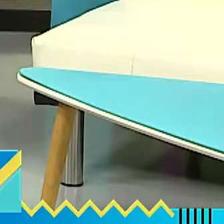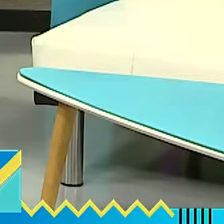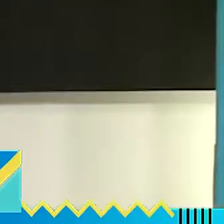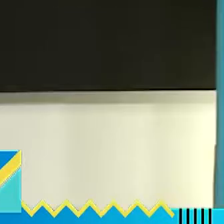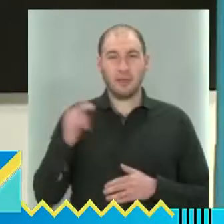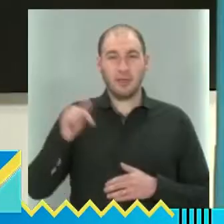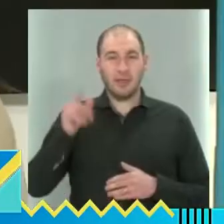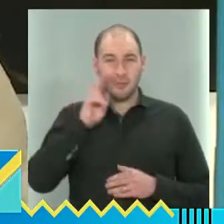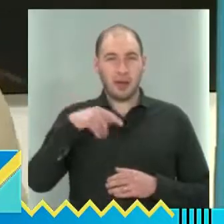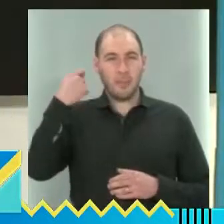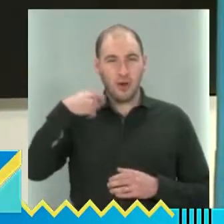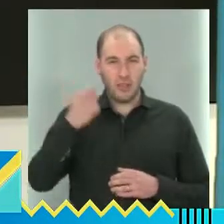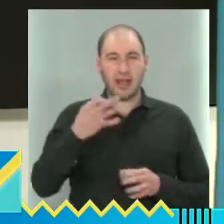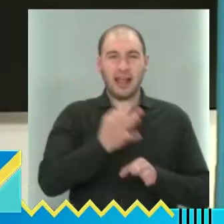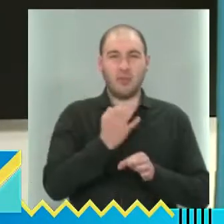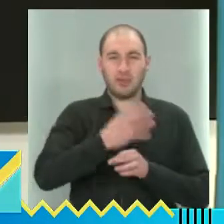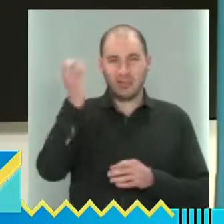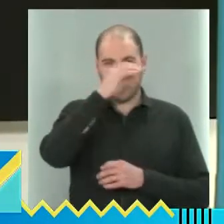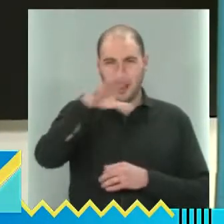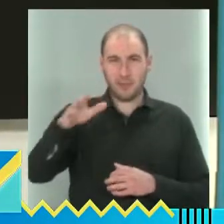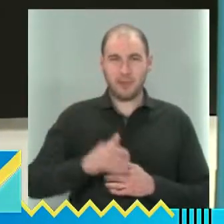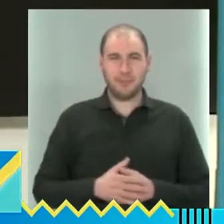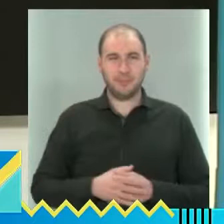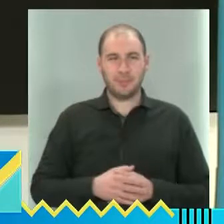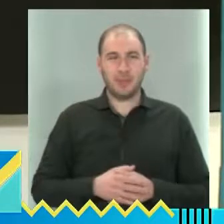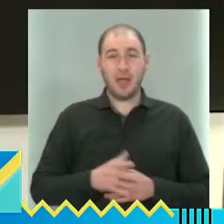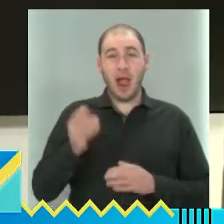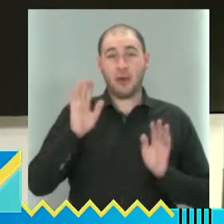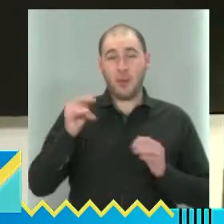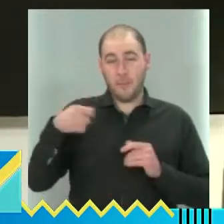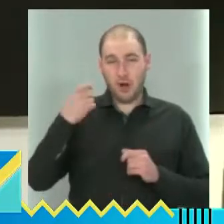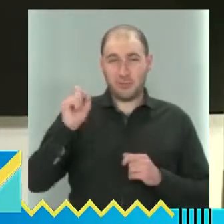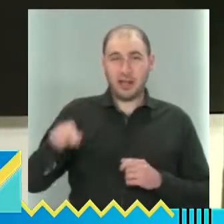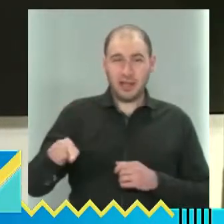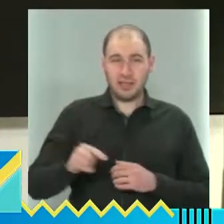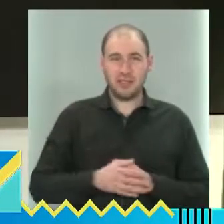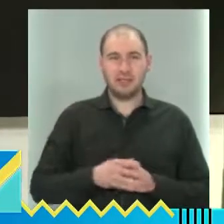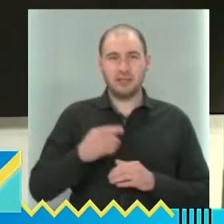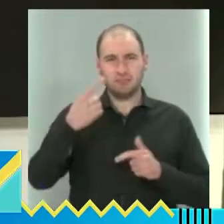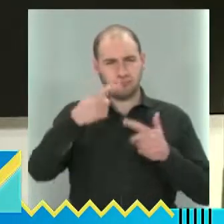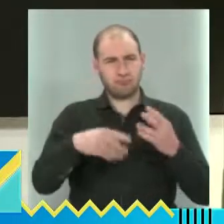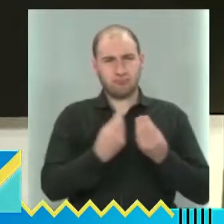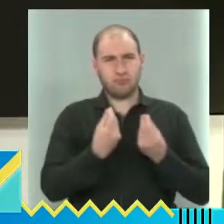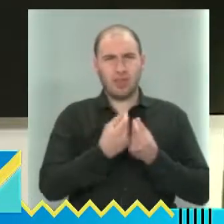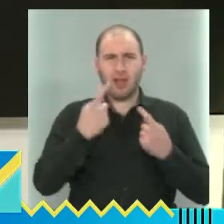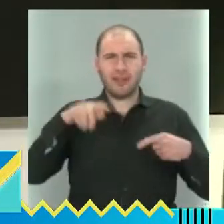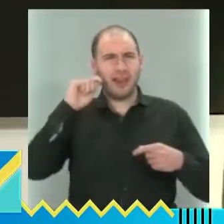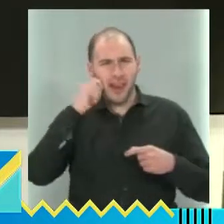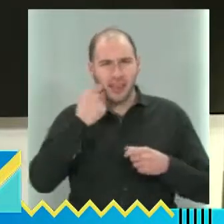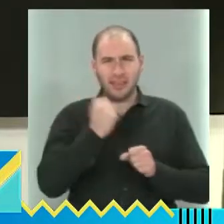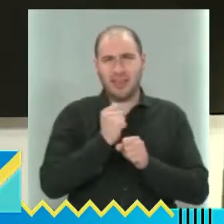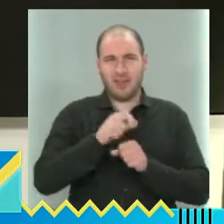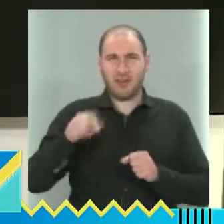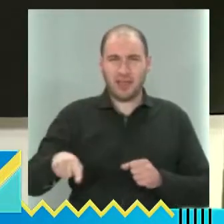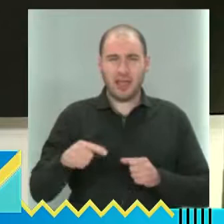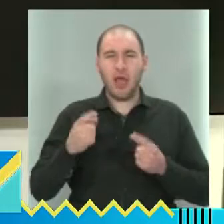Bien, ahí veíamos el programa de educación rural y quizás en ese programa, si bien se rescató mucho de lo lindo de esa tarea